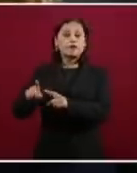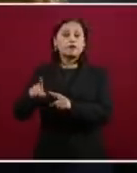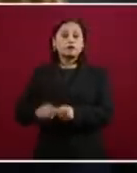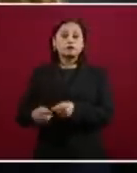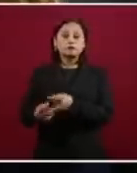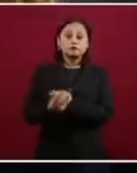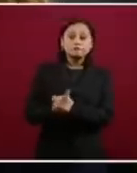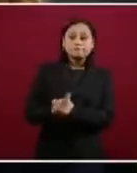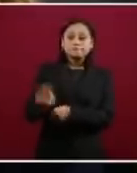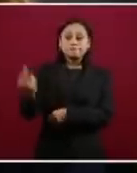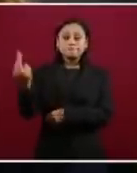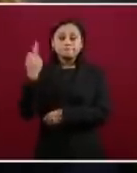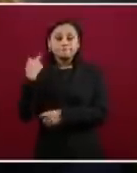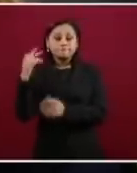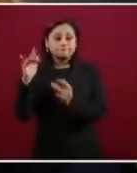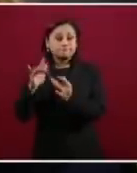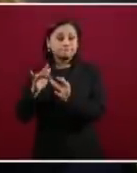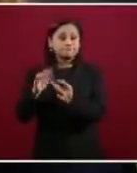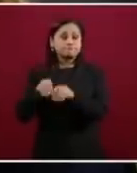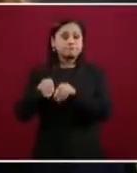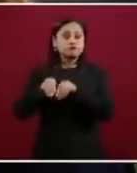a medios con ese fondo.